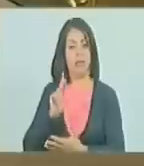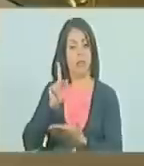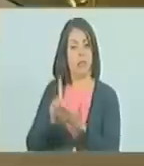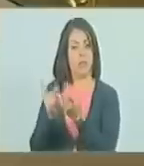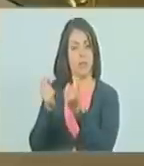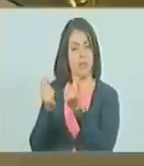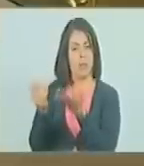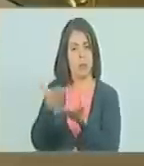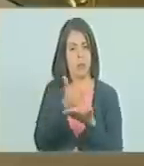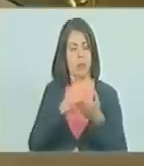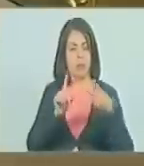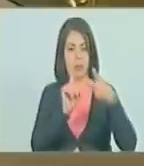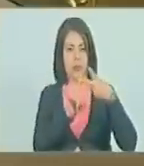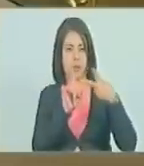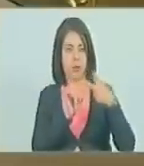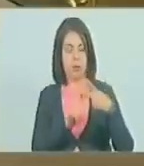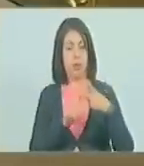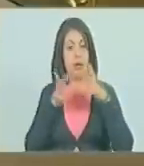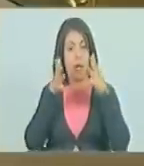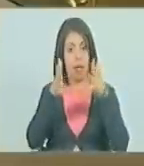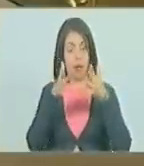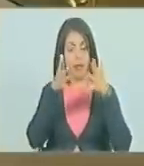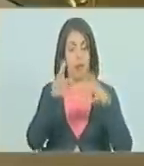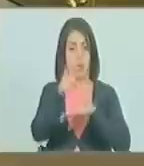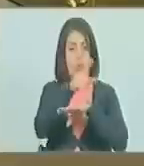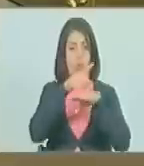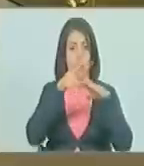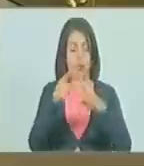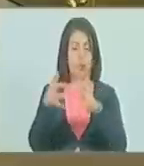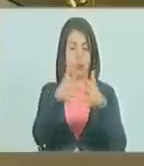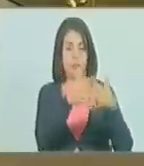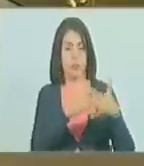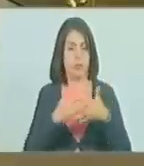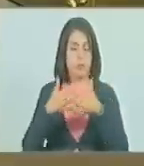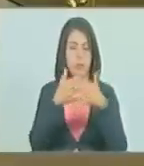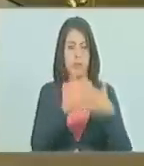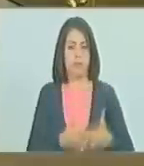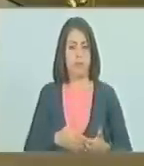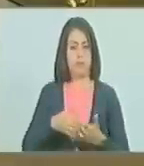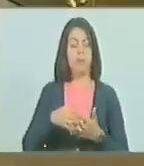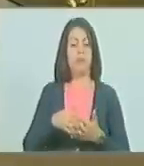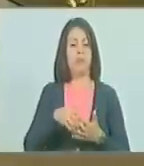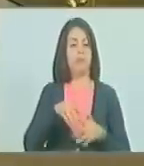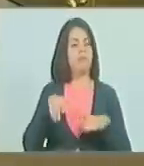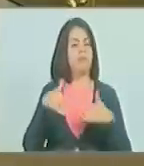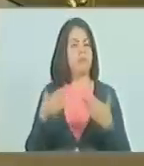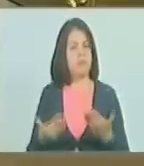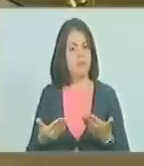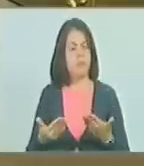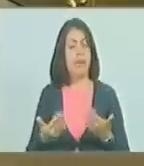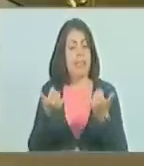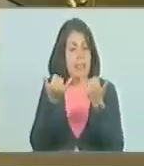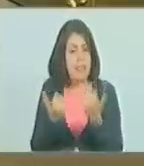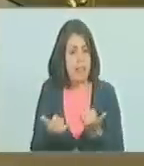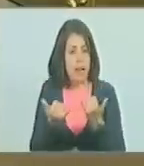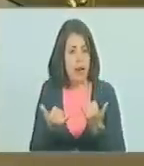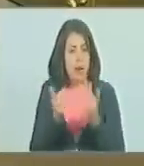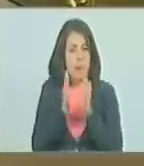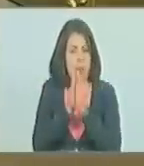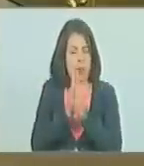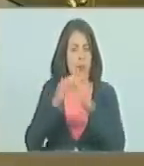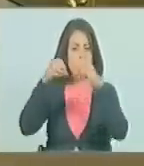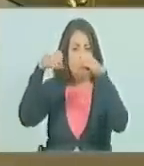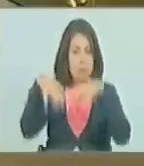plutocráticos. Segundo, exhortar al gobierno de los Estados Unidos de América para que definitivamente